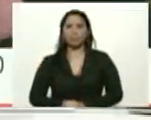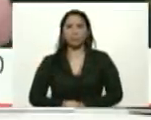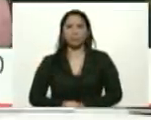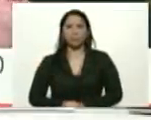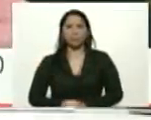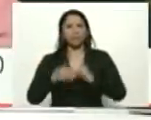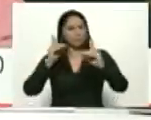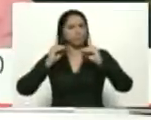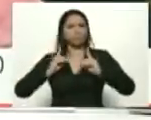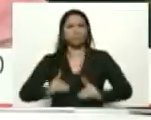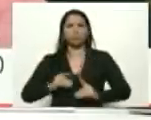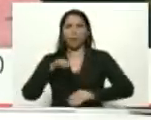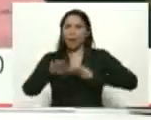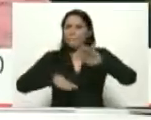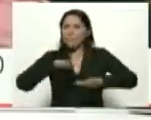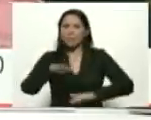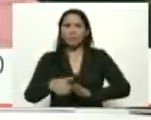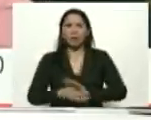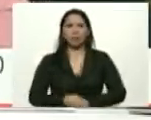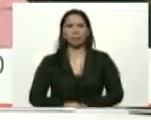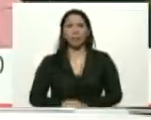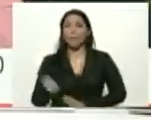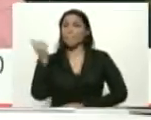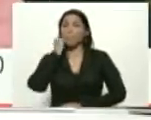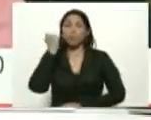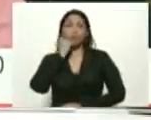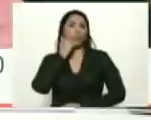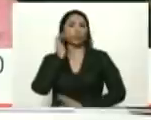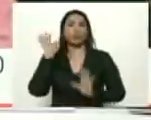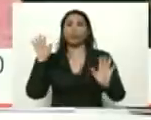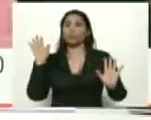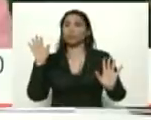estoy decidido a avanzar. Y el que abuse,